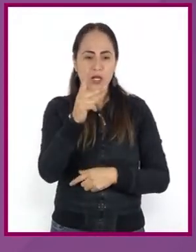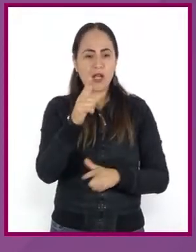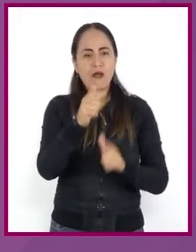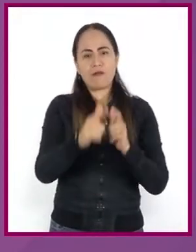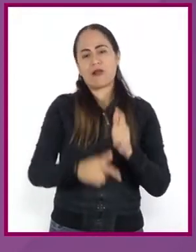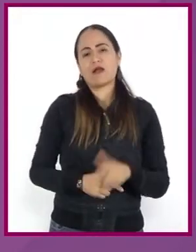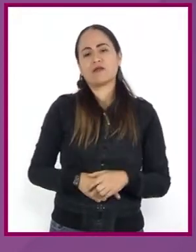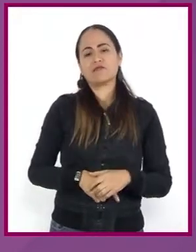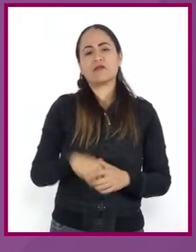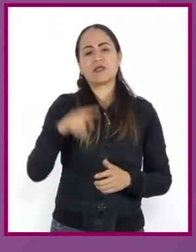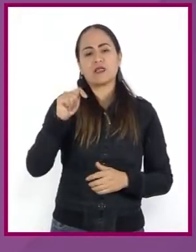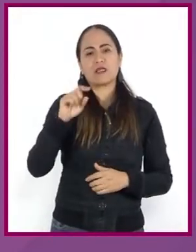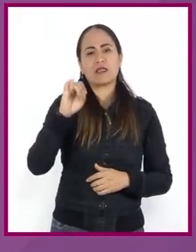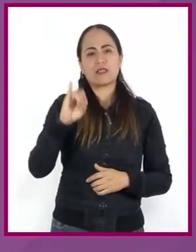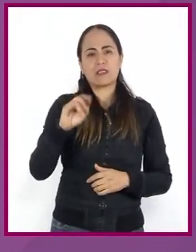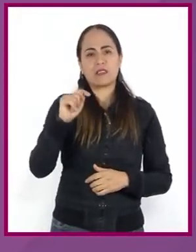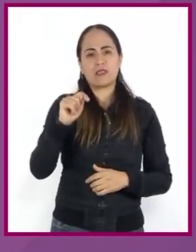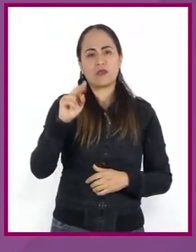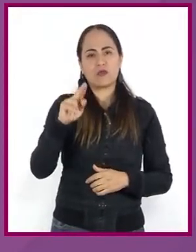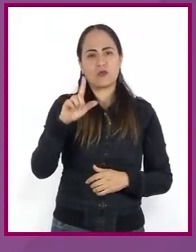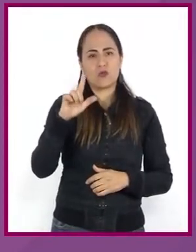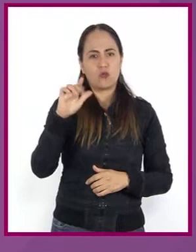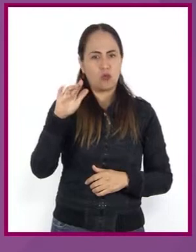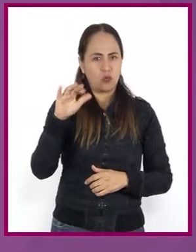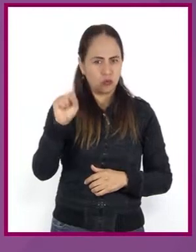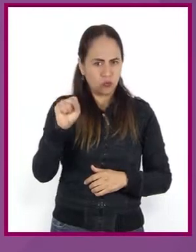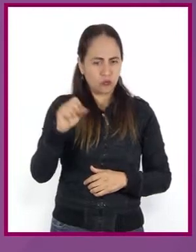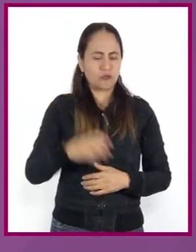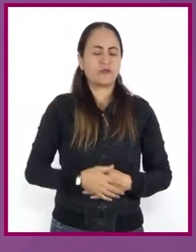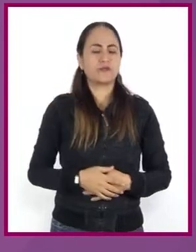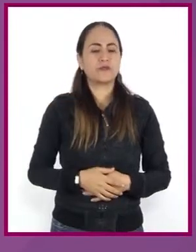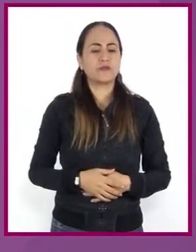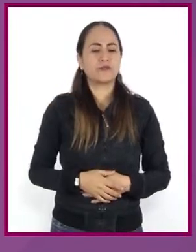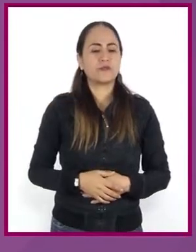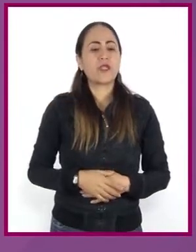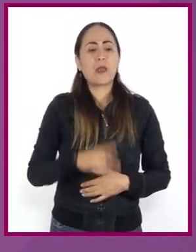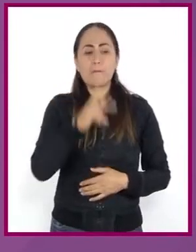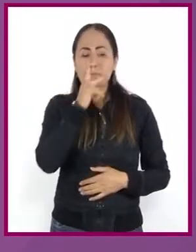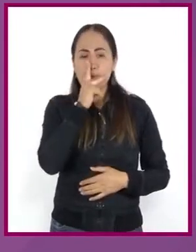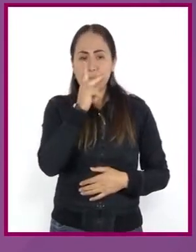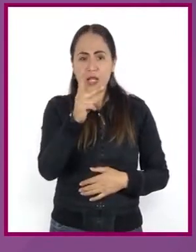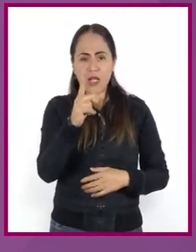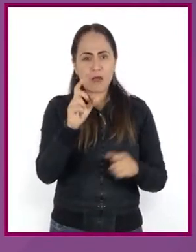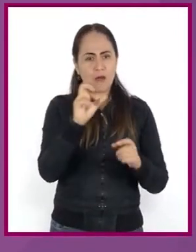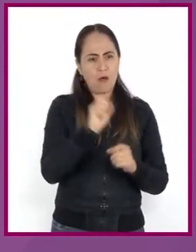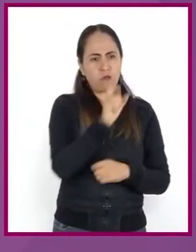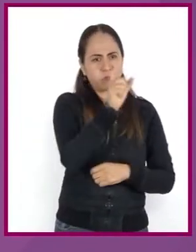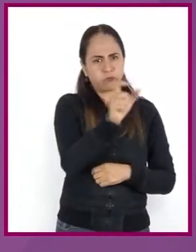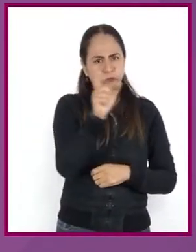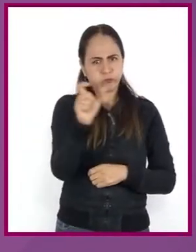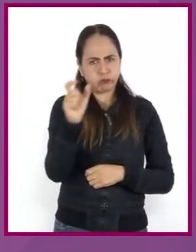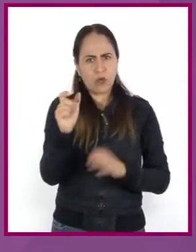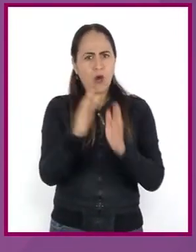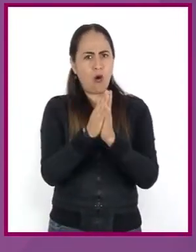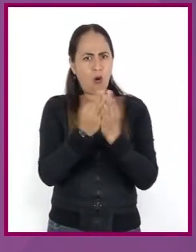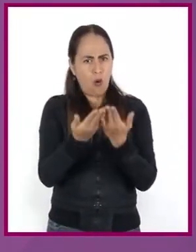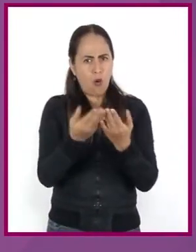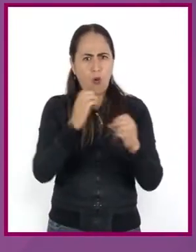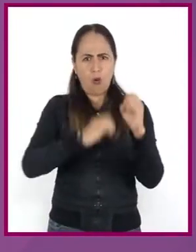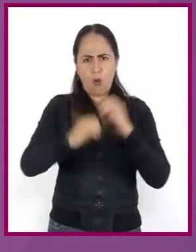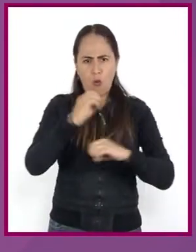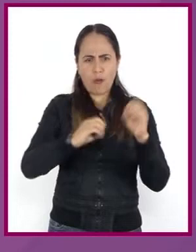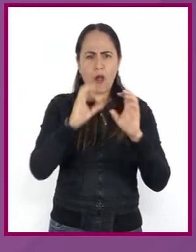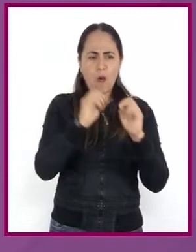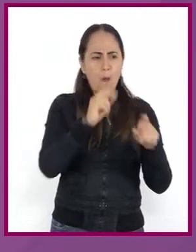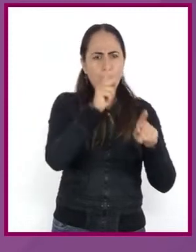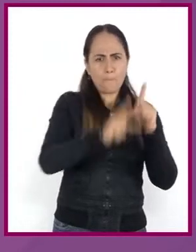del latín titulus, palabra o frase con que se da a conocer el nombre o asunto de una obra o de cada una de las